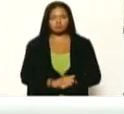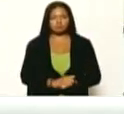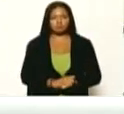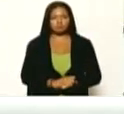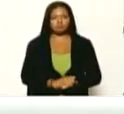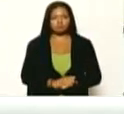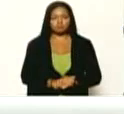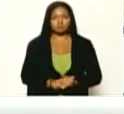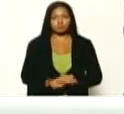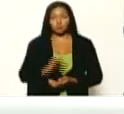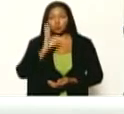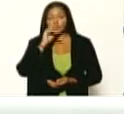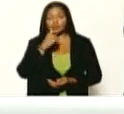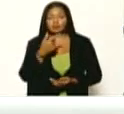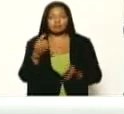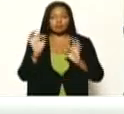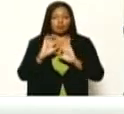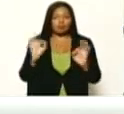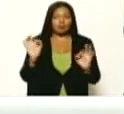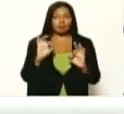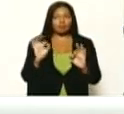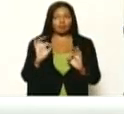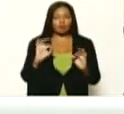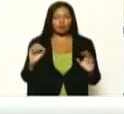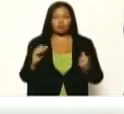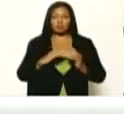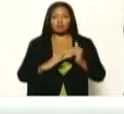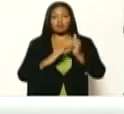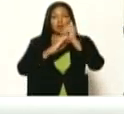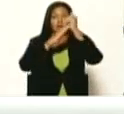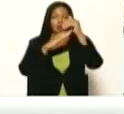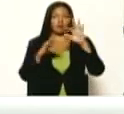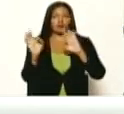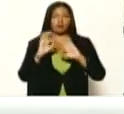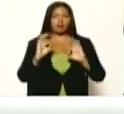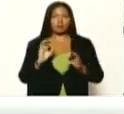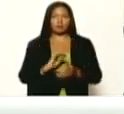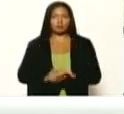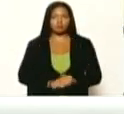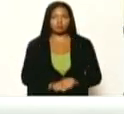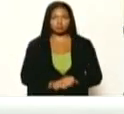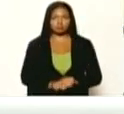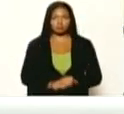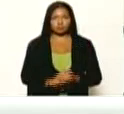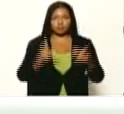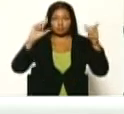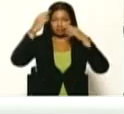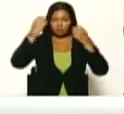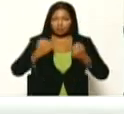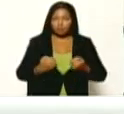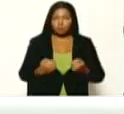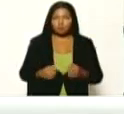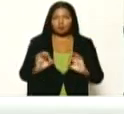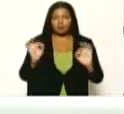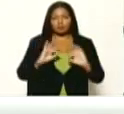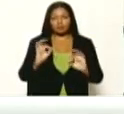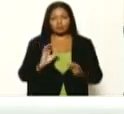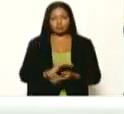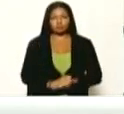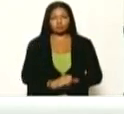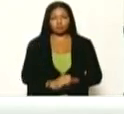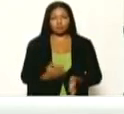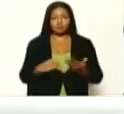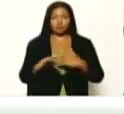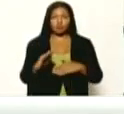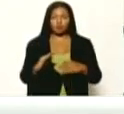No han tenido jamás, ni tuvieron jamás ningún liderazgo en el chavismo. Se fueron